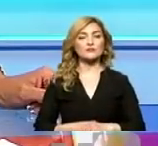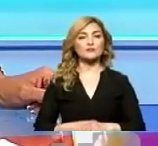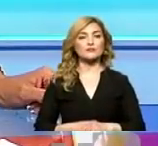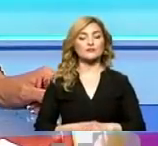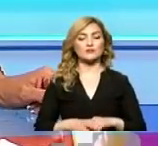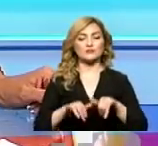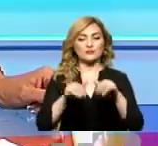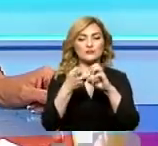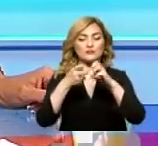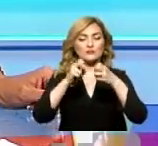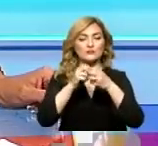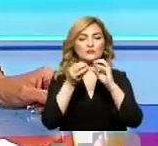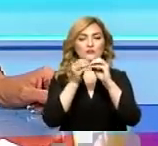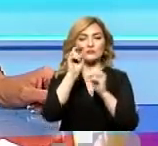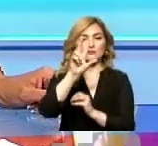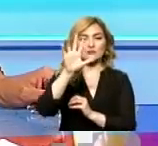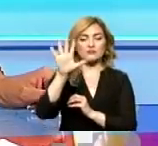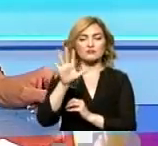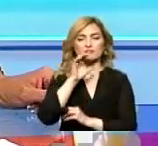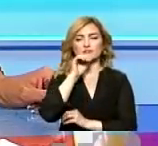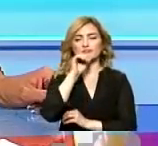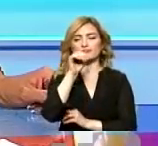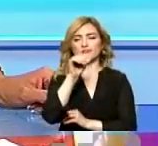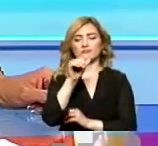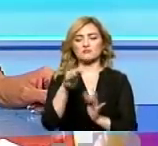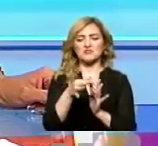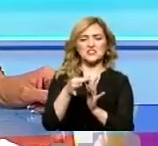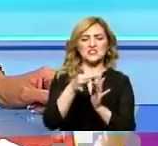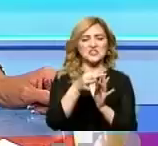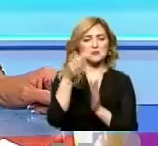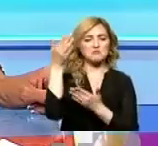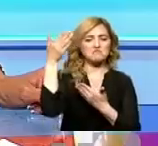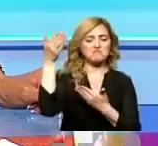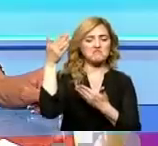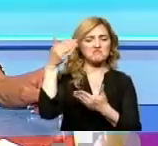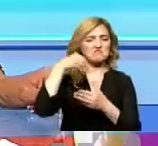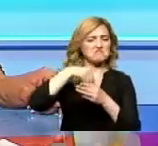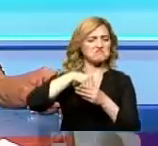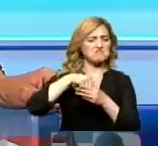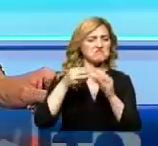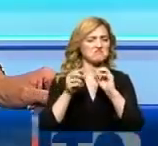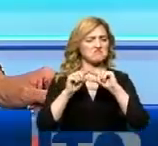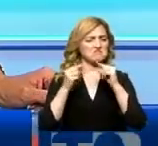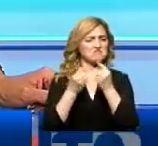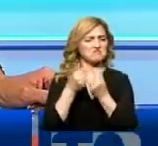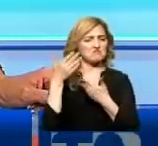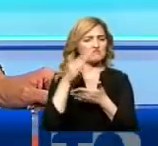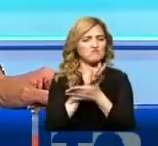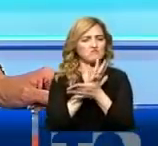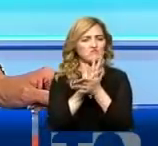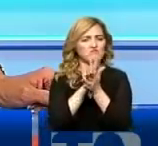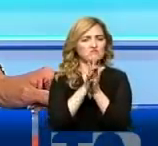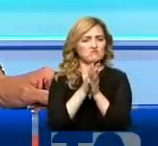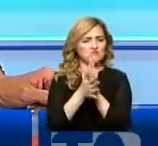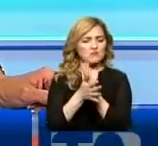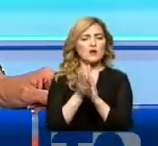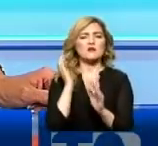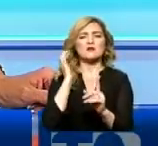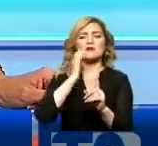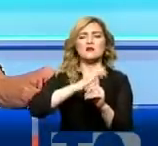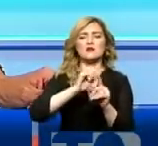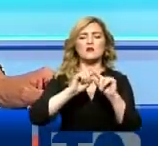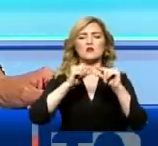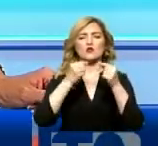el malestar en Alianza País por la falta de dirección política. Críticas que surgieron por la decisión del bloque oficialista